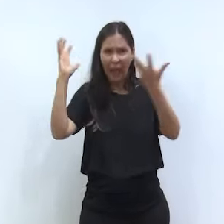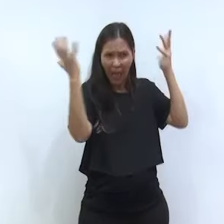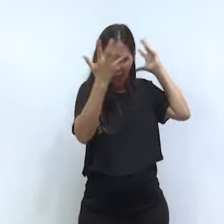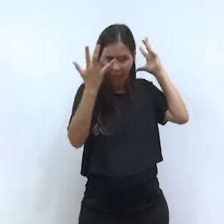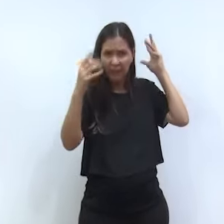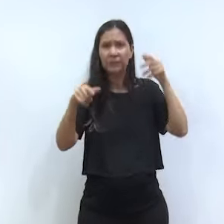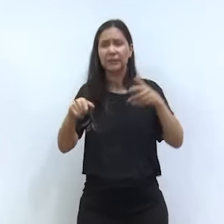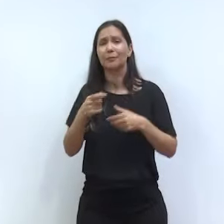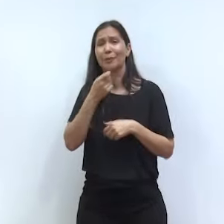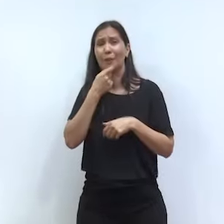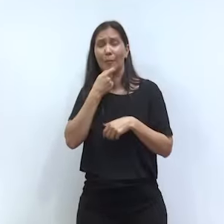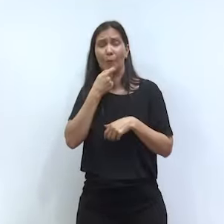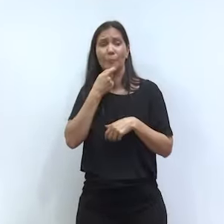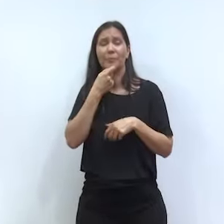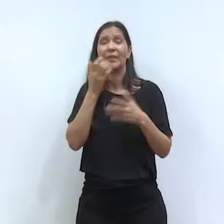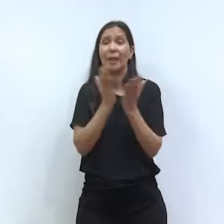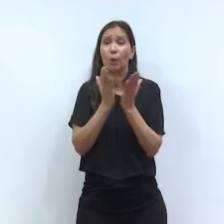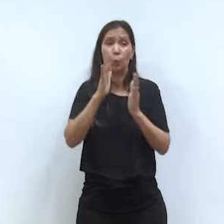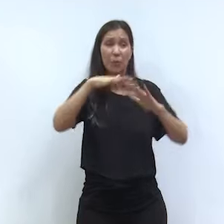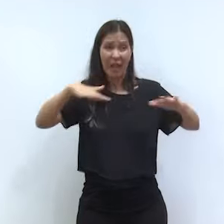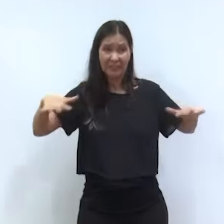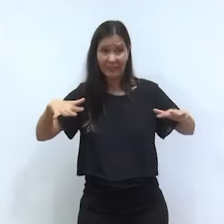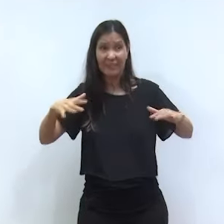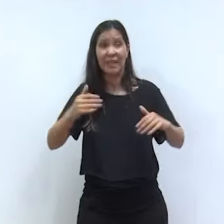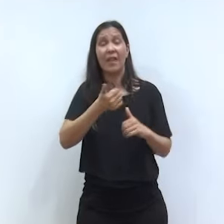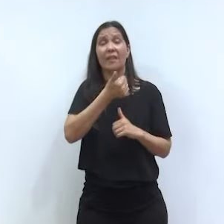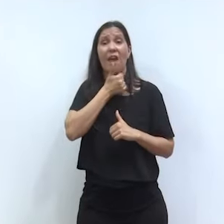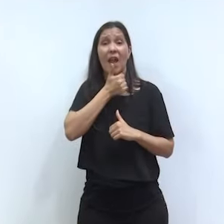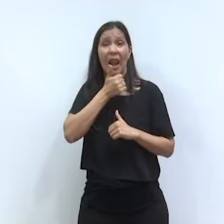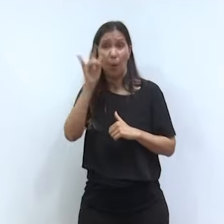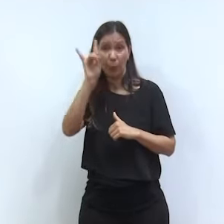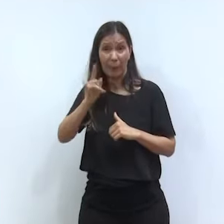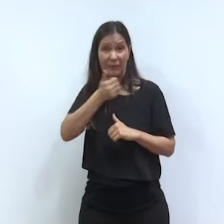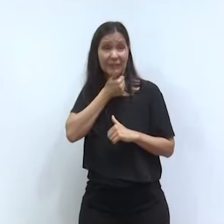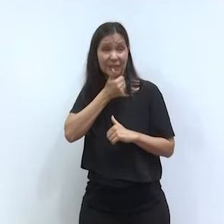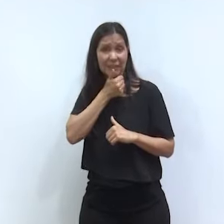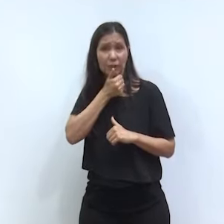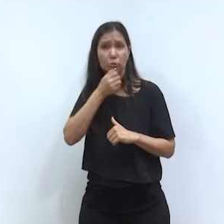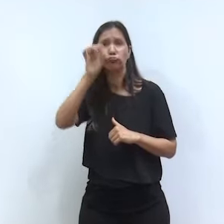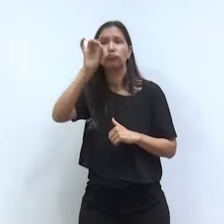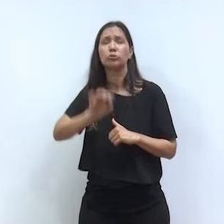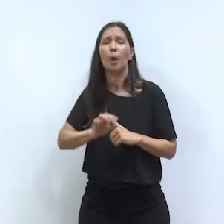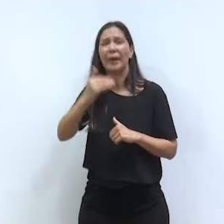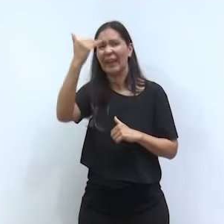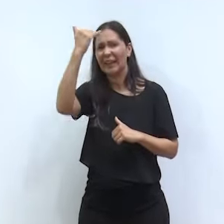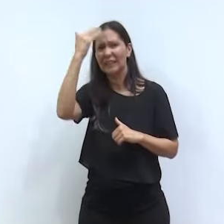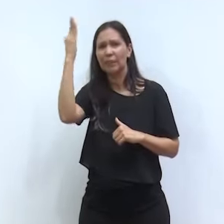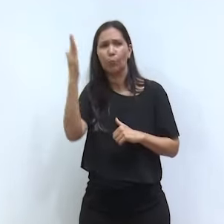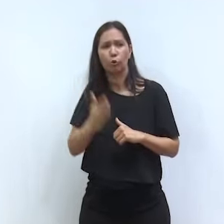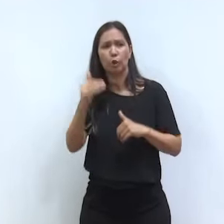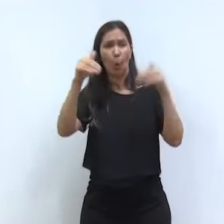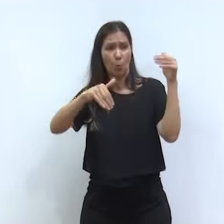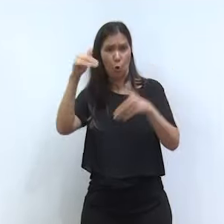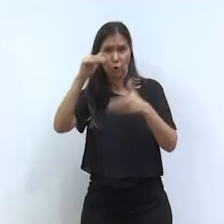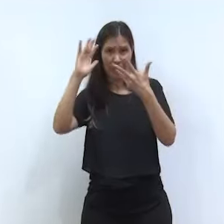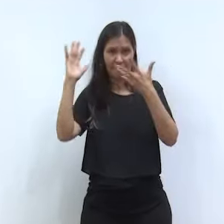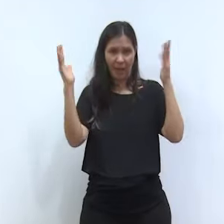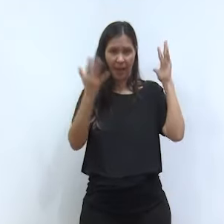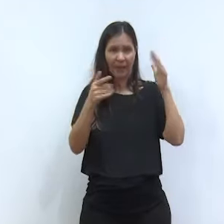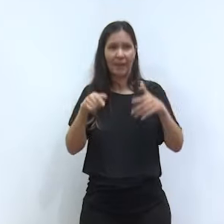menos la muestra que hicimos que fue pequeña pero solo un 15% votaba mi ley sea no todos hemos hecho mal